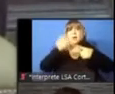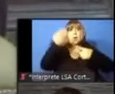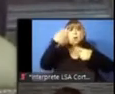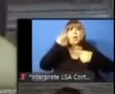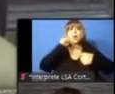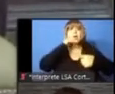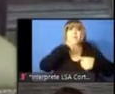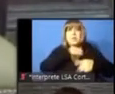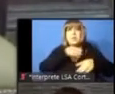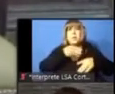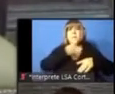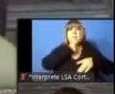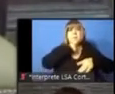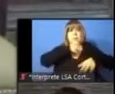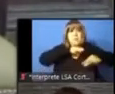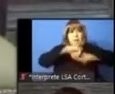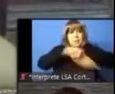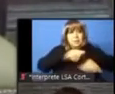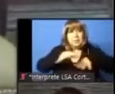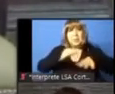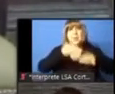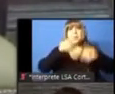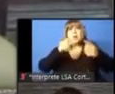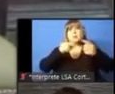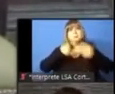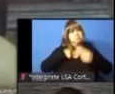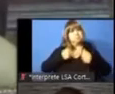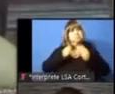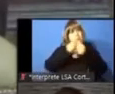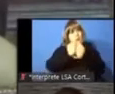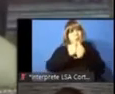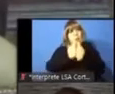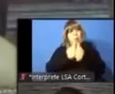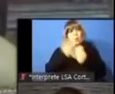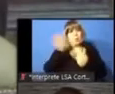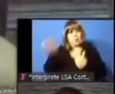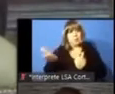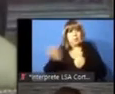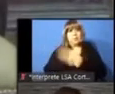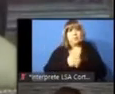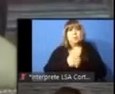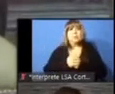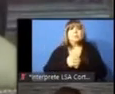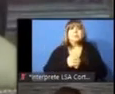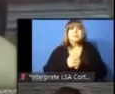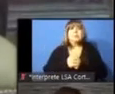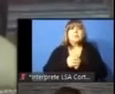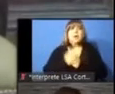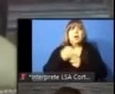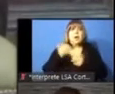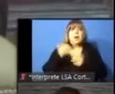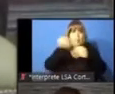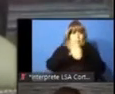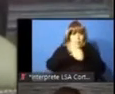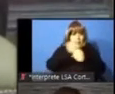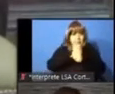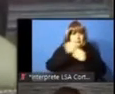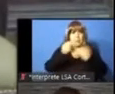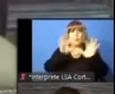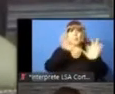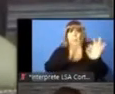Mendoza Activa, estuvimos acompañándolo. No solamente en la aprobación de